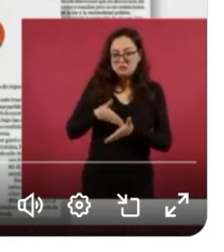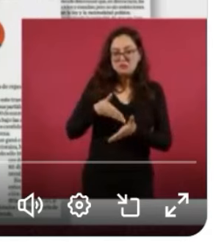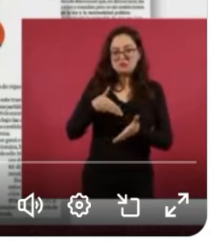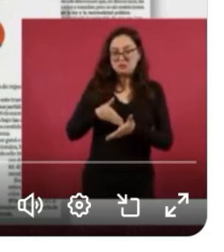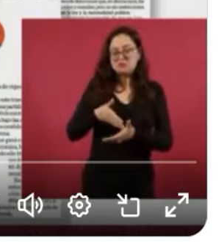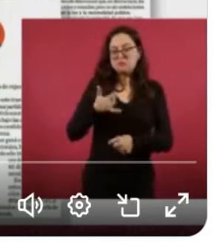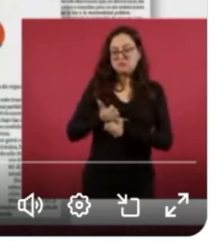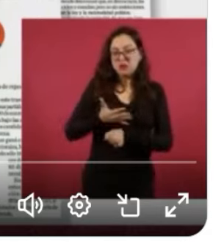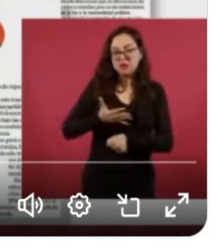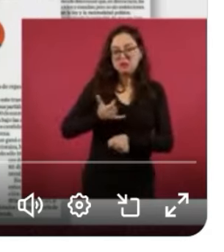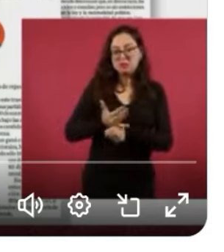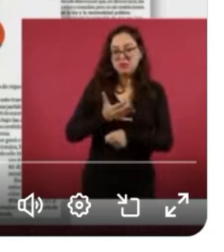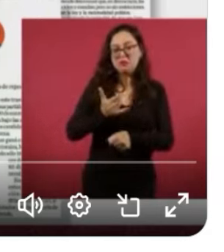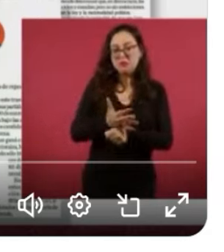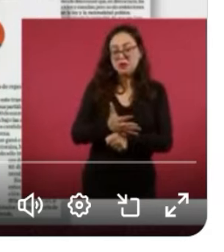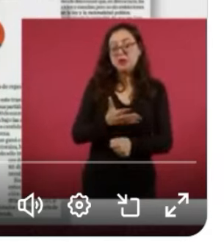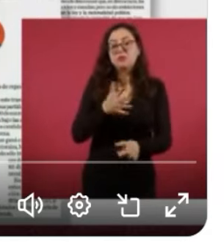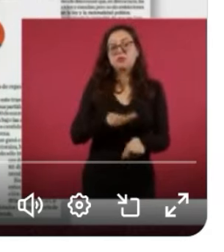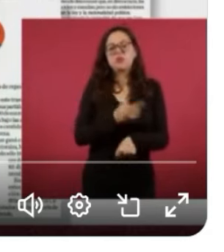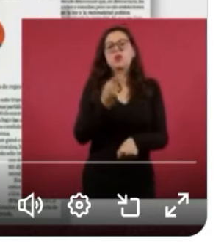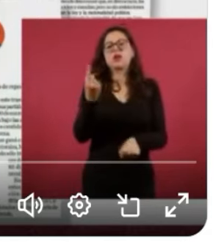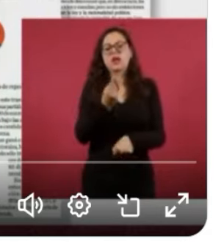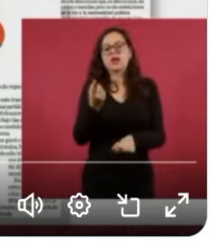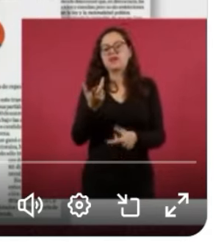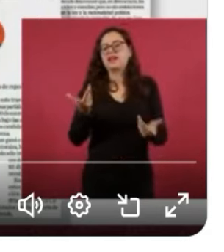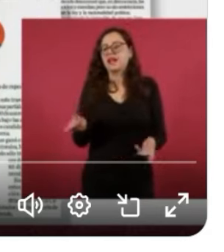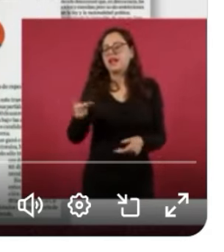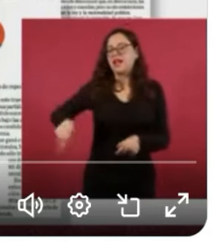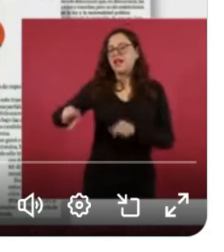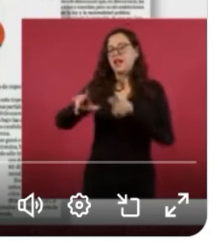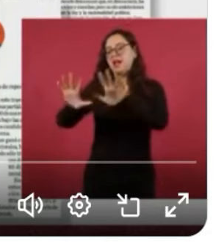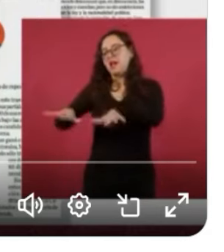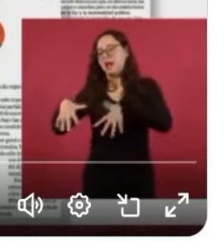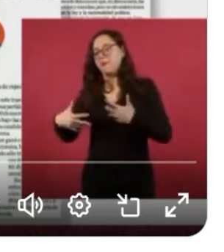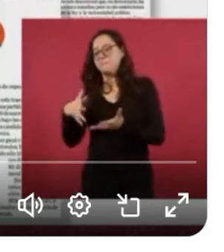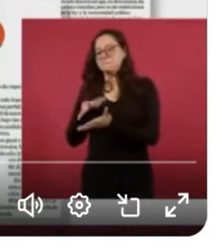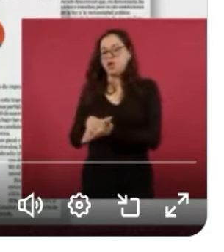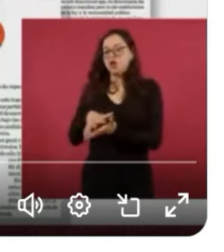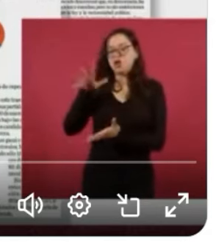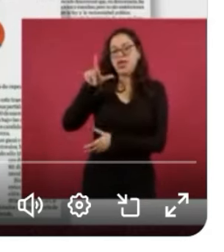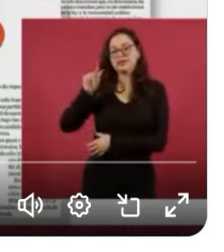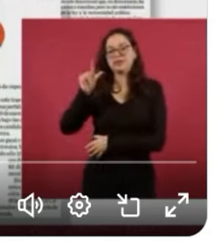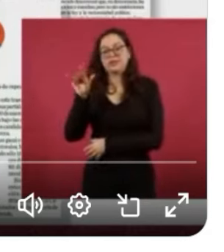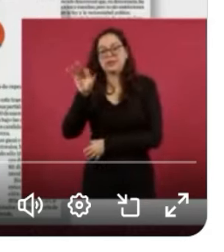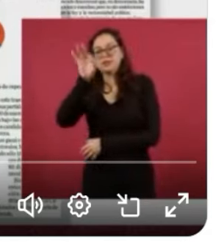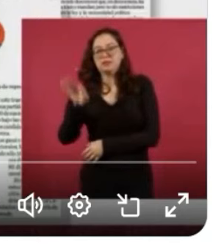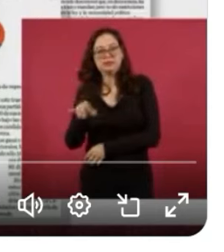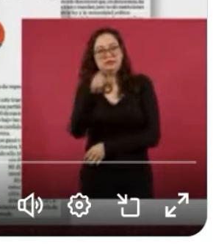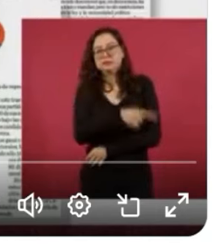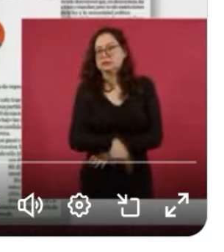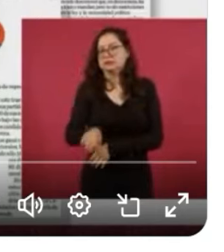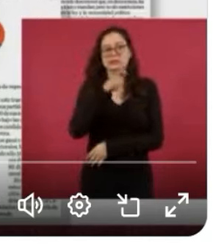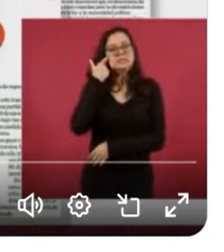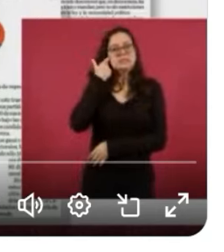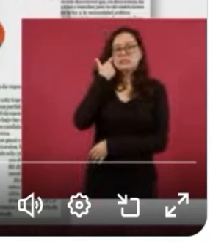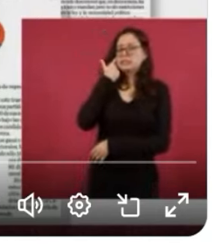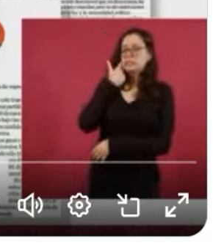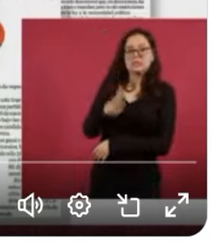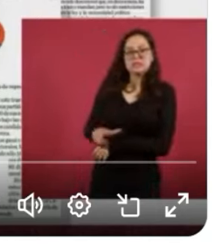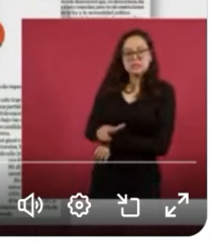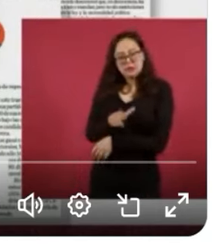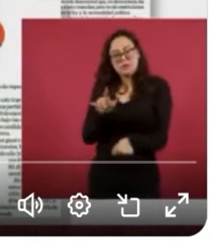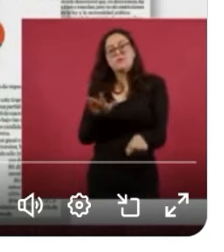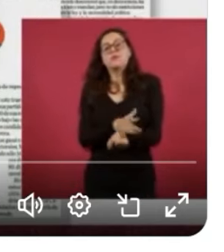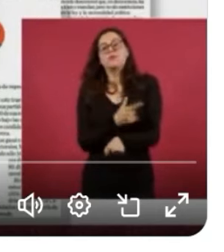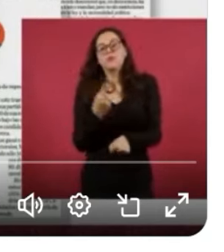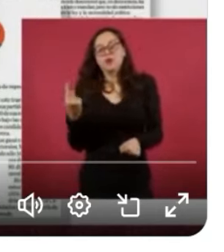el fondo de esto, que Morena y sus aliados alcancen la mayoría calificada en el Congreso como el camino